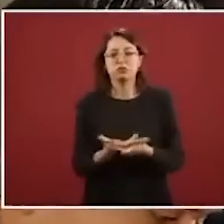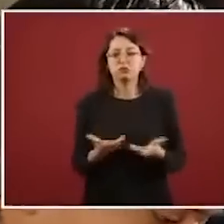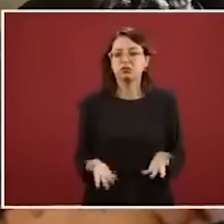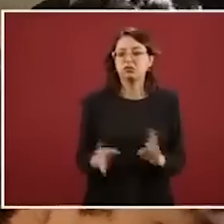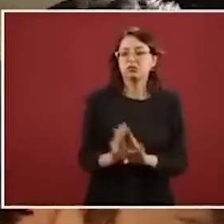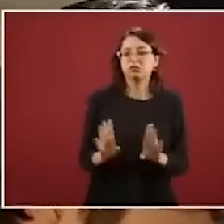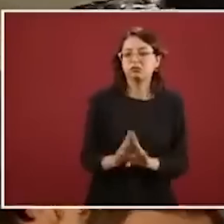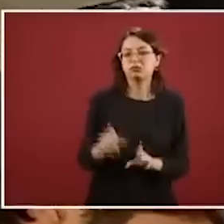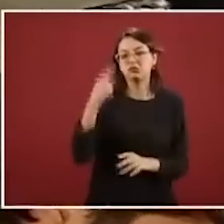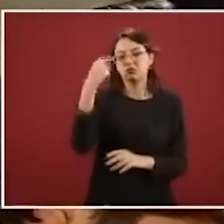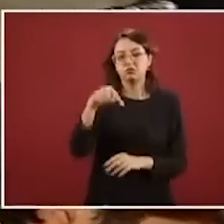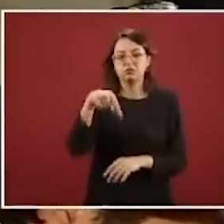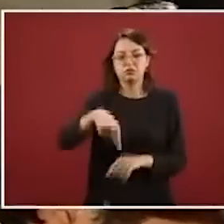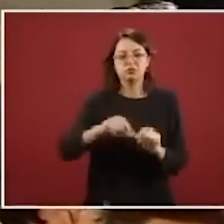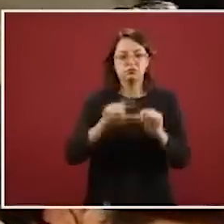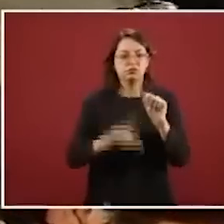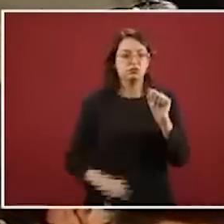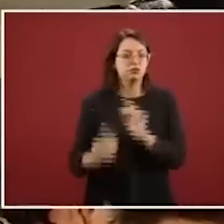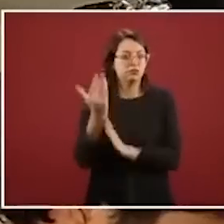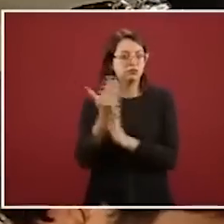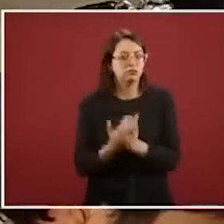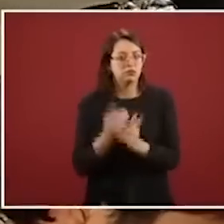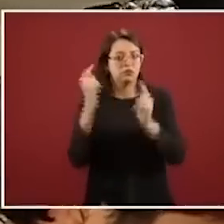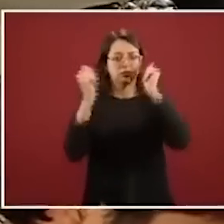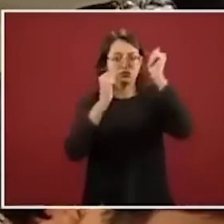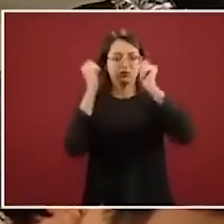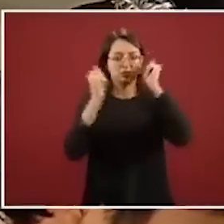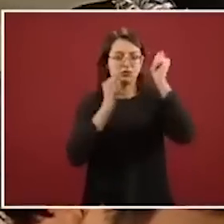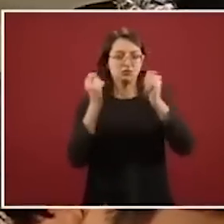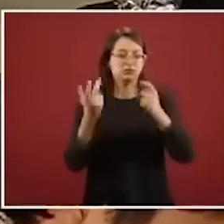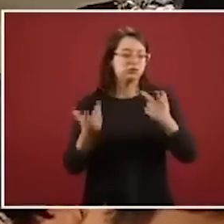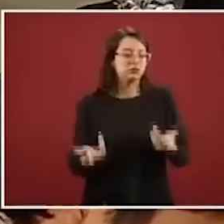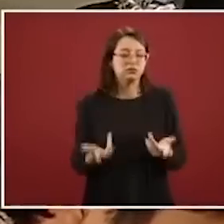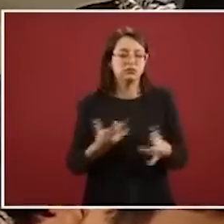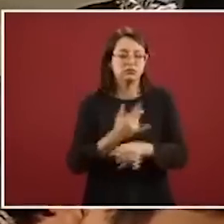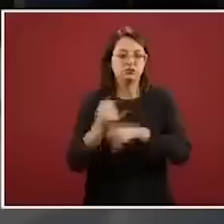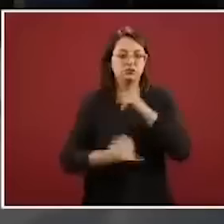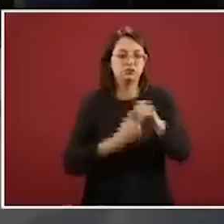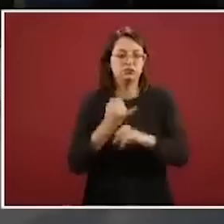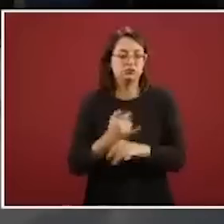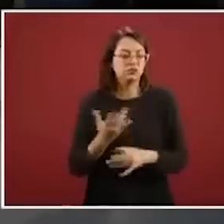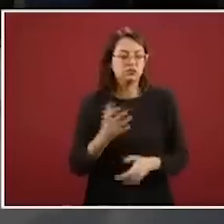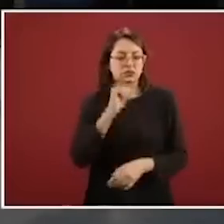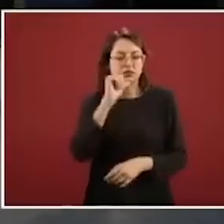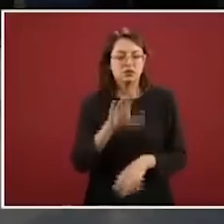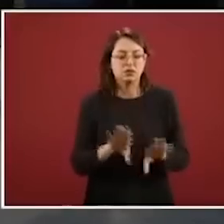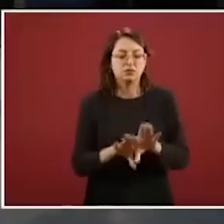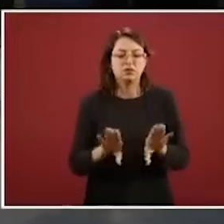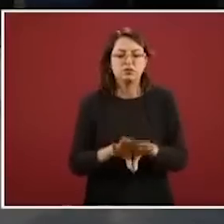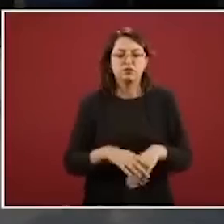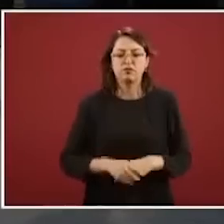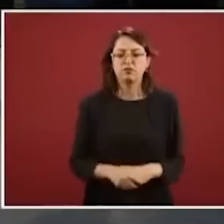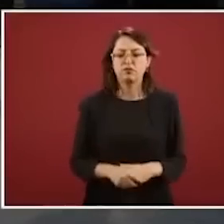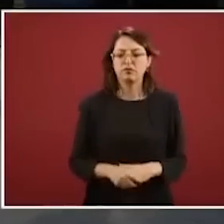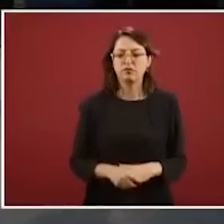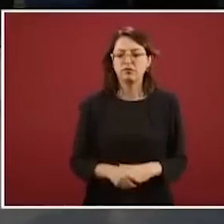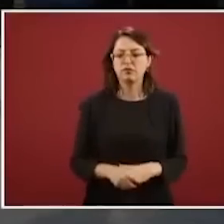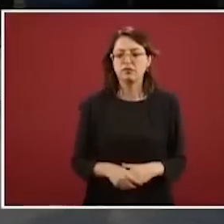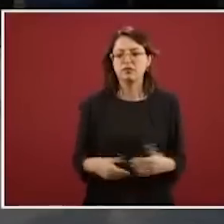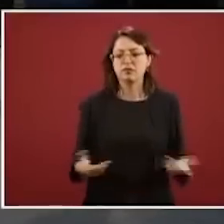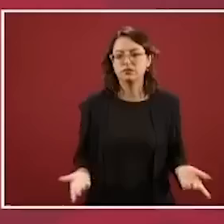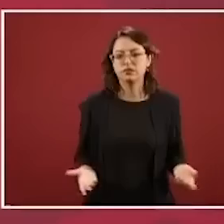términos para que México no descienda en el ranking internacional? Bueno, como ustedes saben, ya que está el